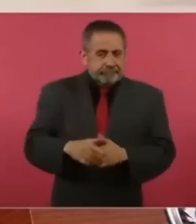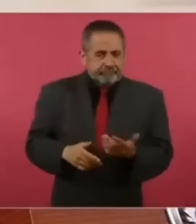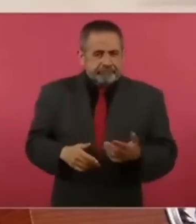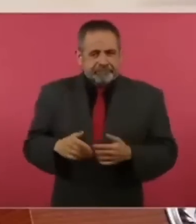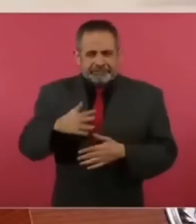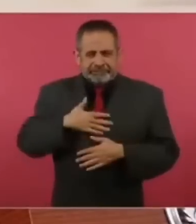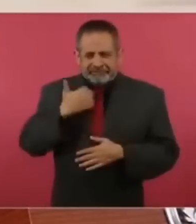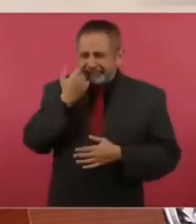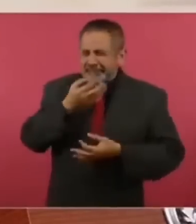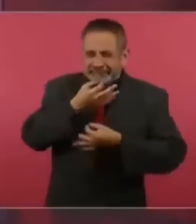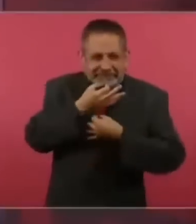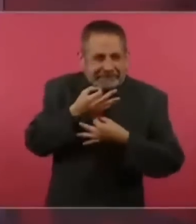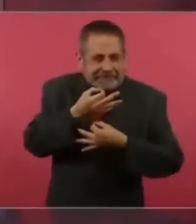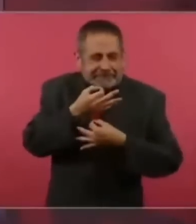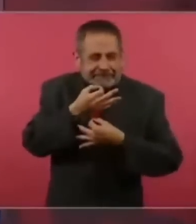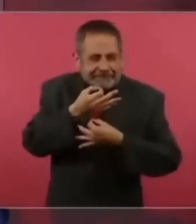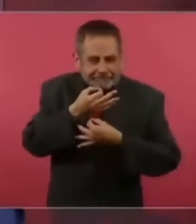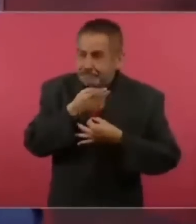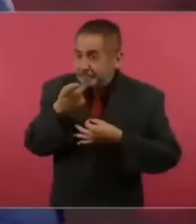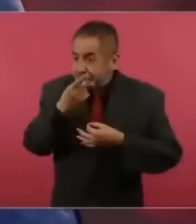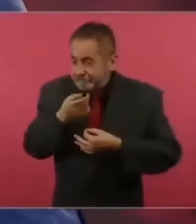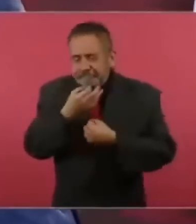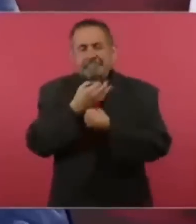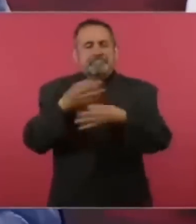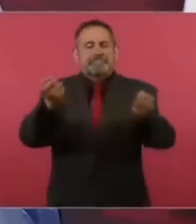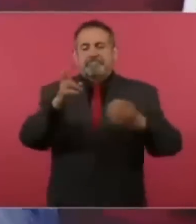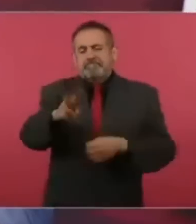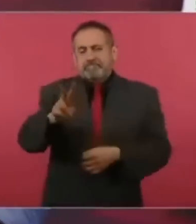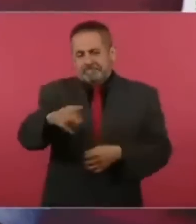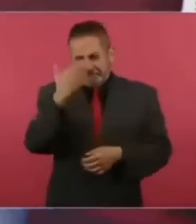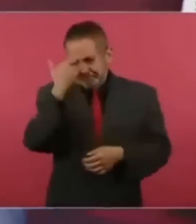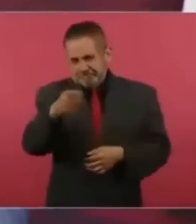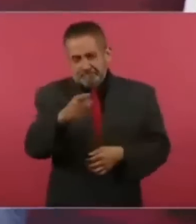Porque tenía yo ganas de mencionar. Sí.